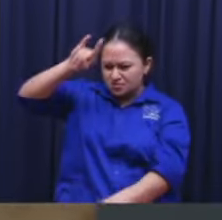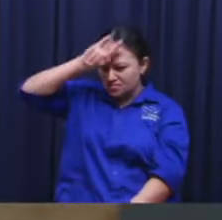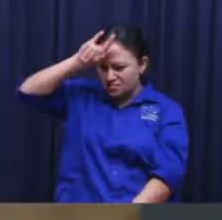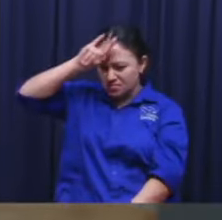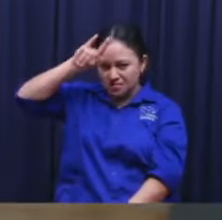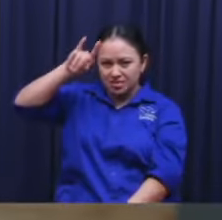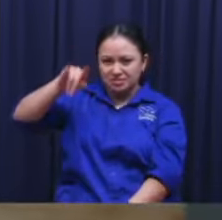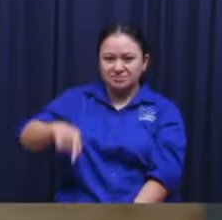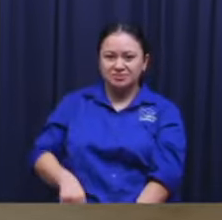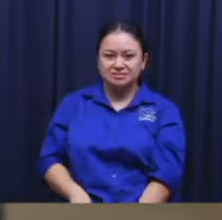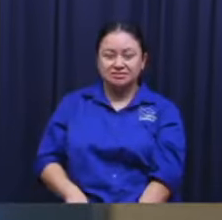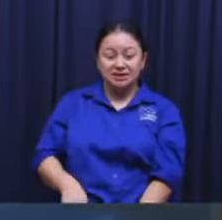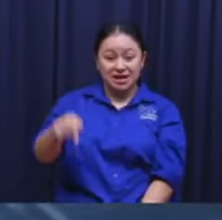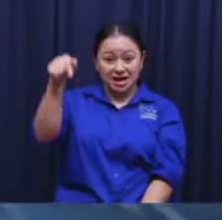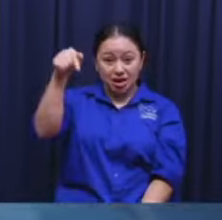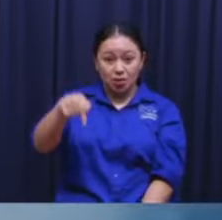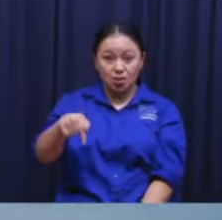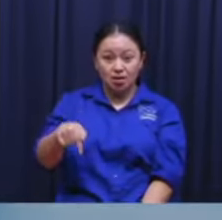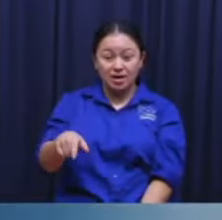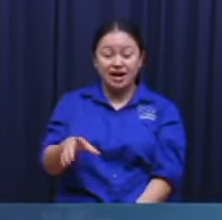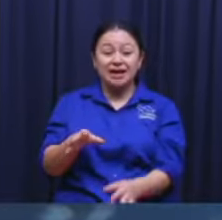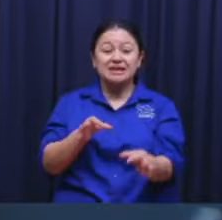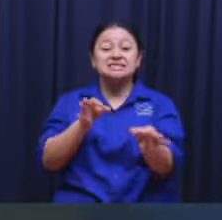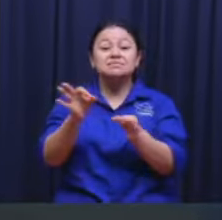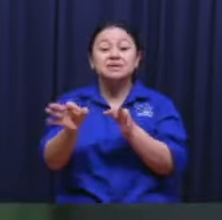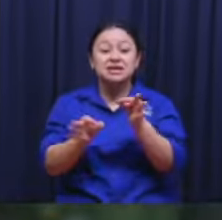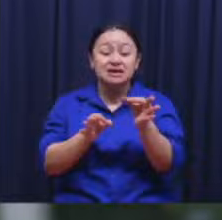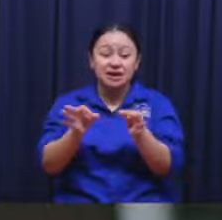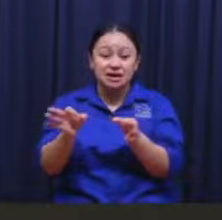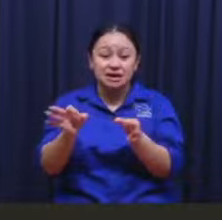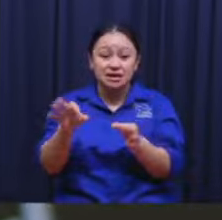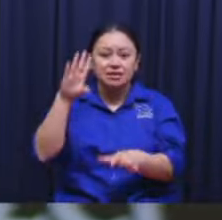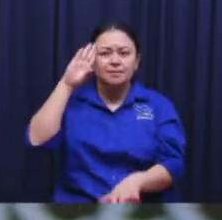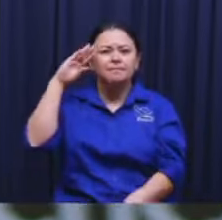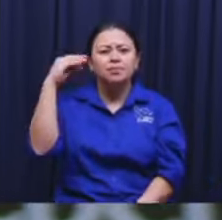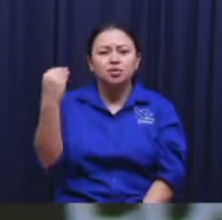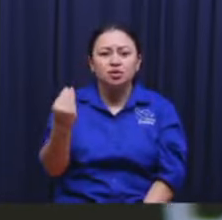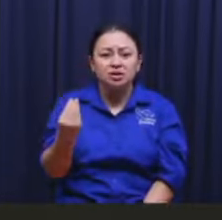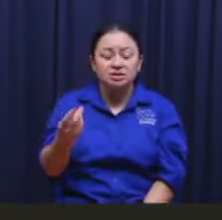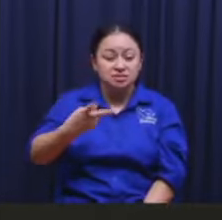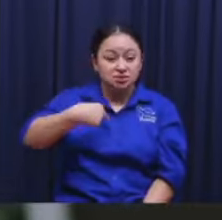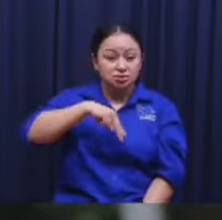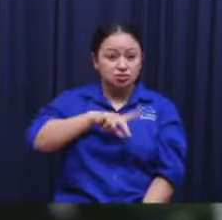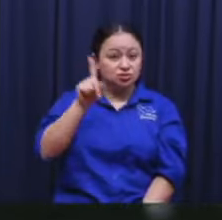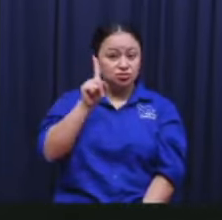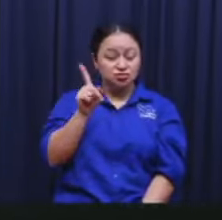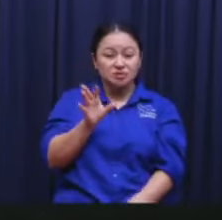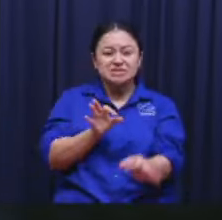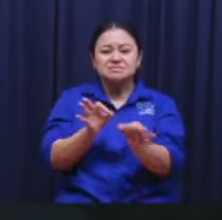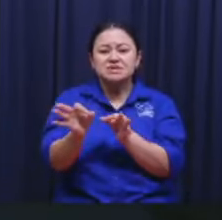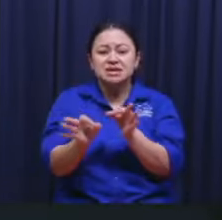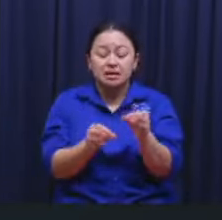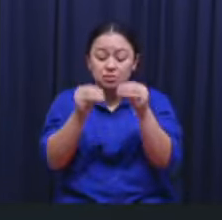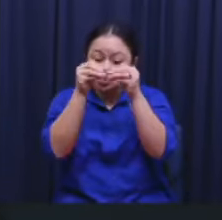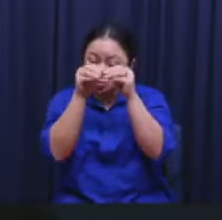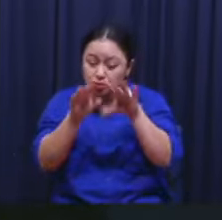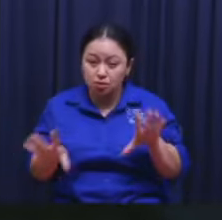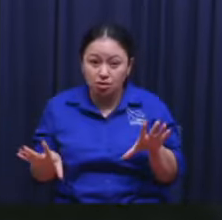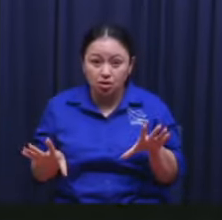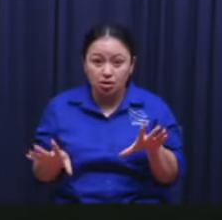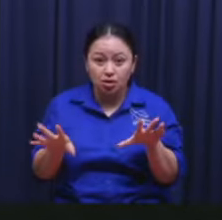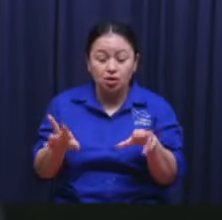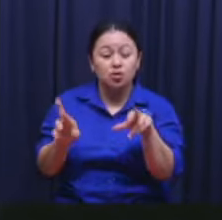hizo. Ahora tenemos que explicar, porque si no explicamos, entonces se va a perder lo que se